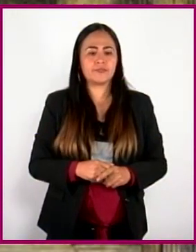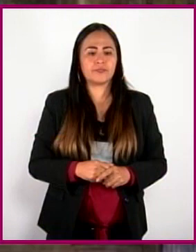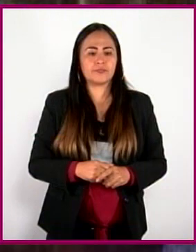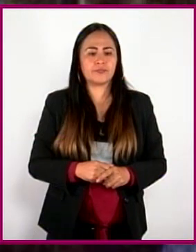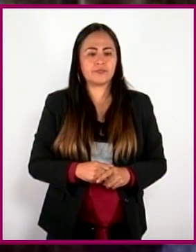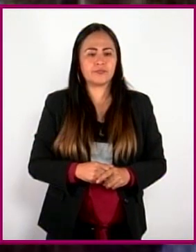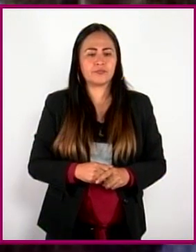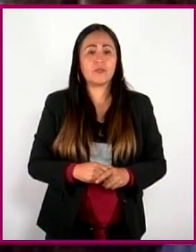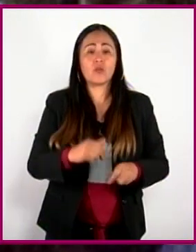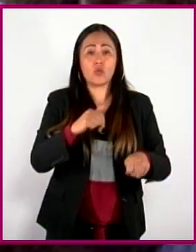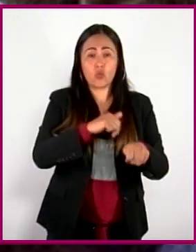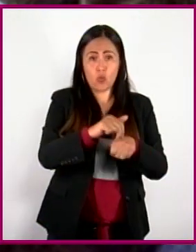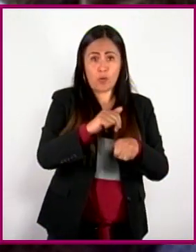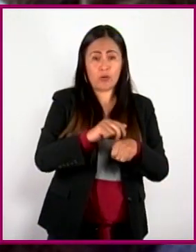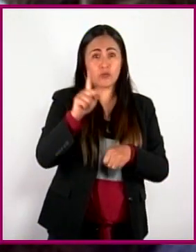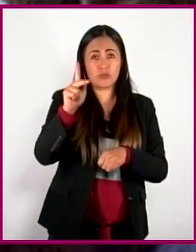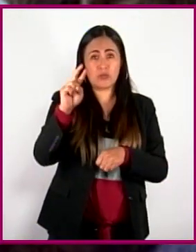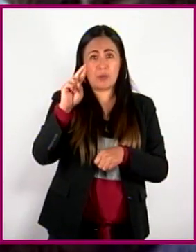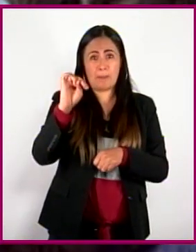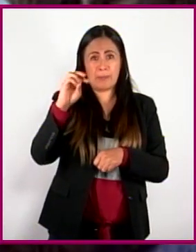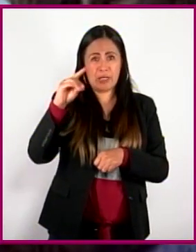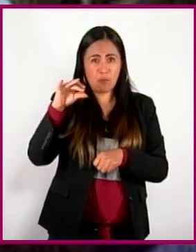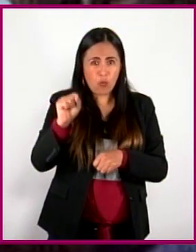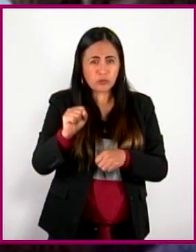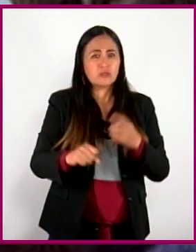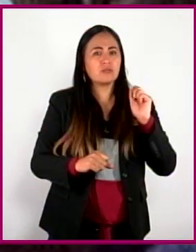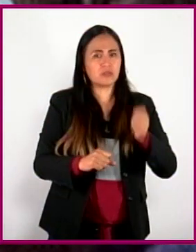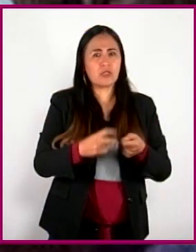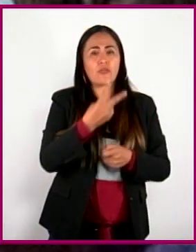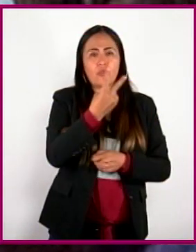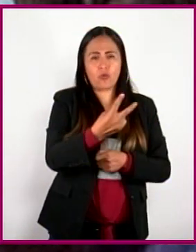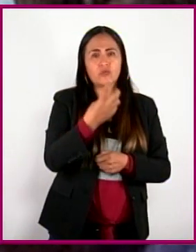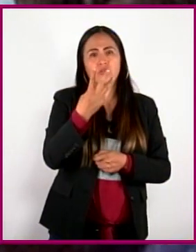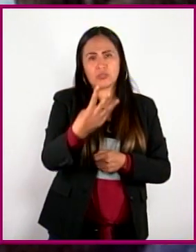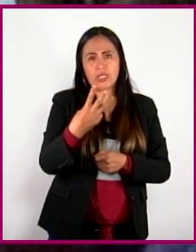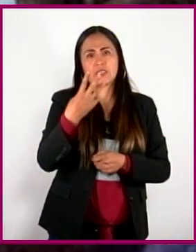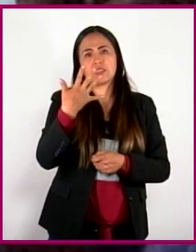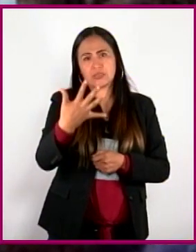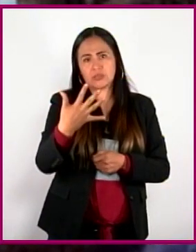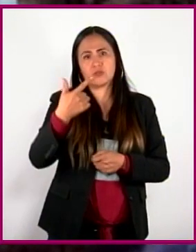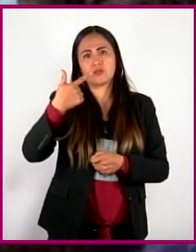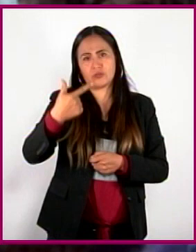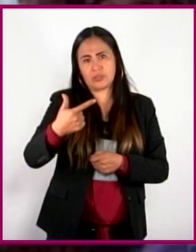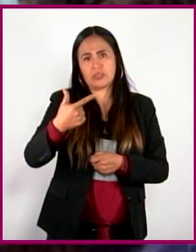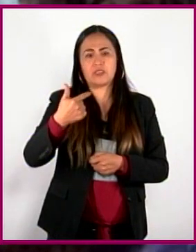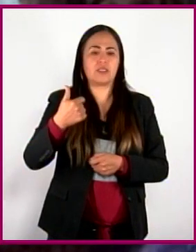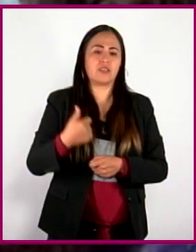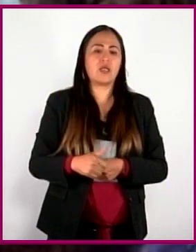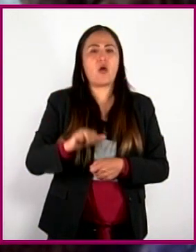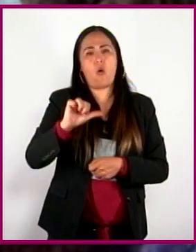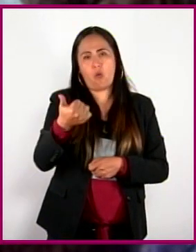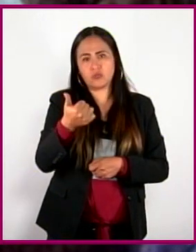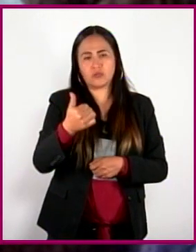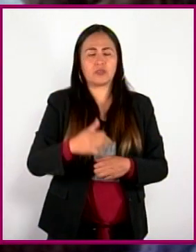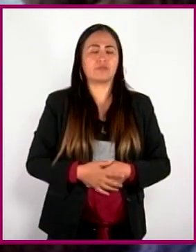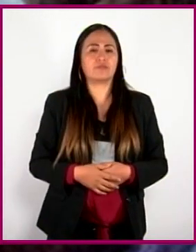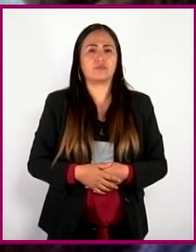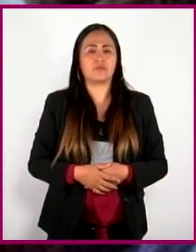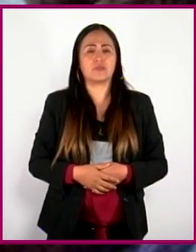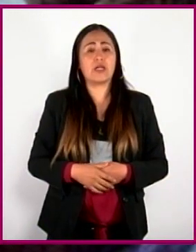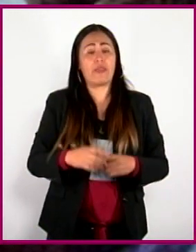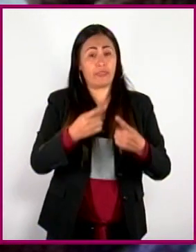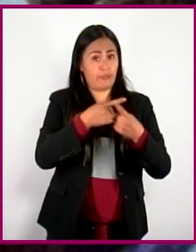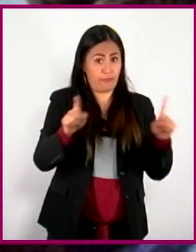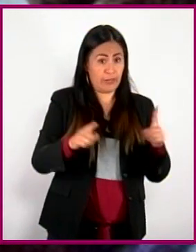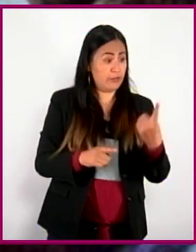Los primeros números primos son el 2, el 3, el 5, el 7 y el 11. A los números distintos de 1